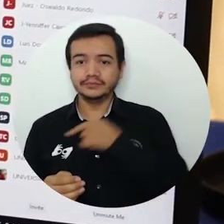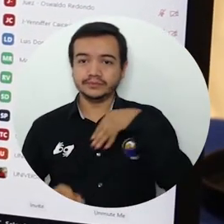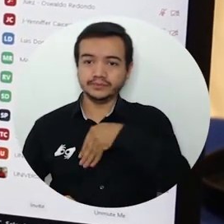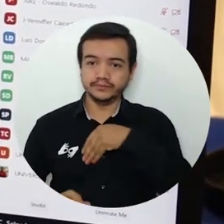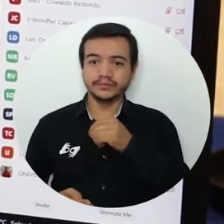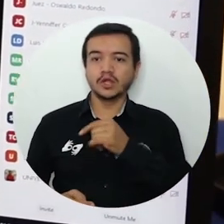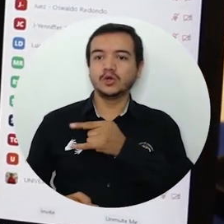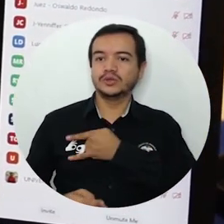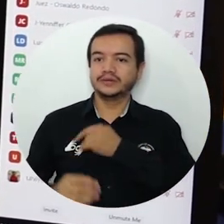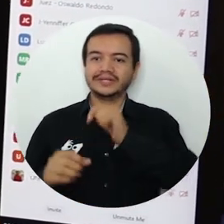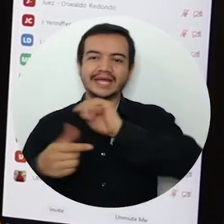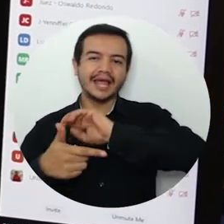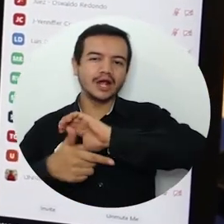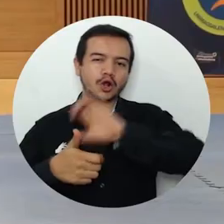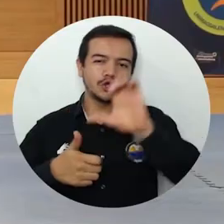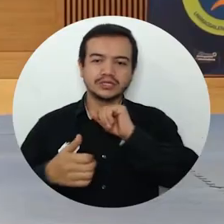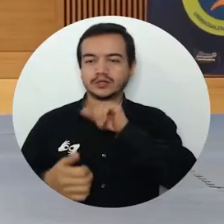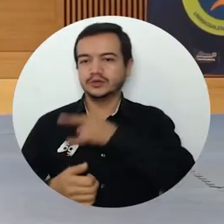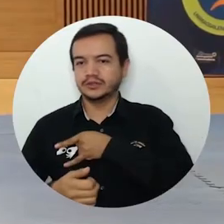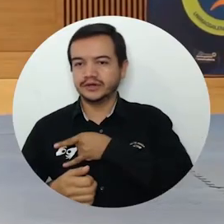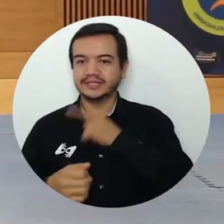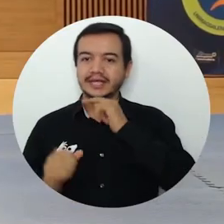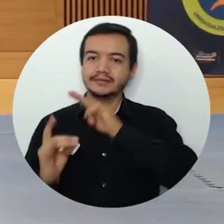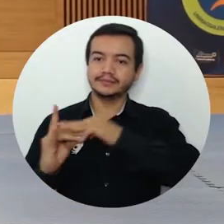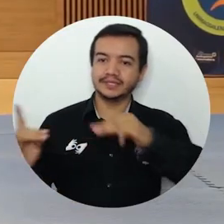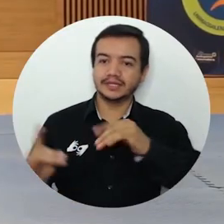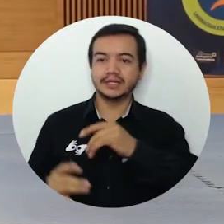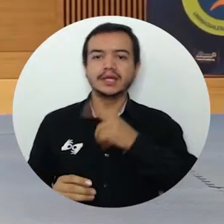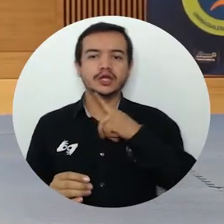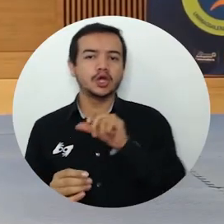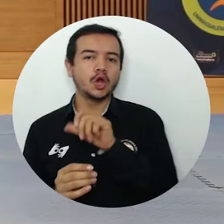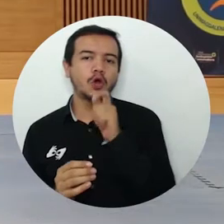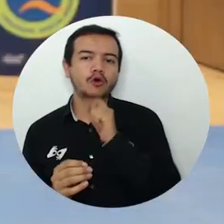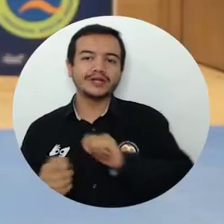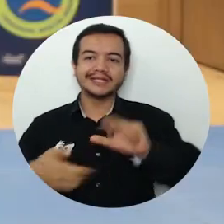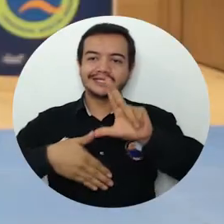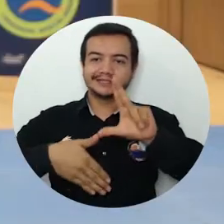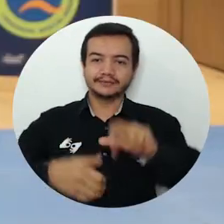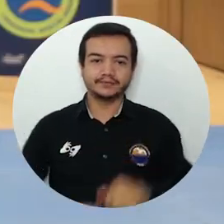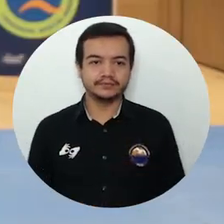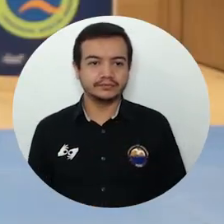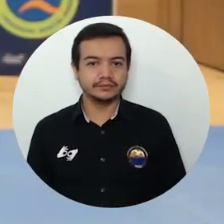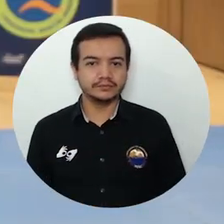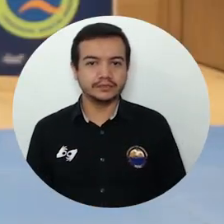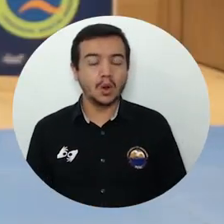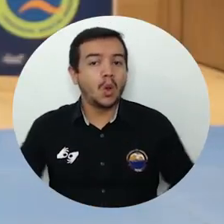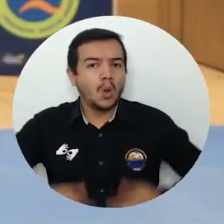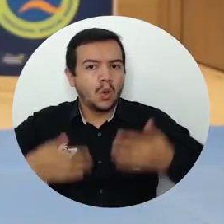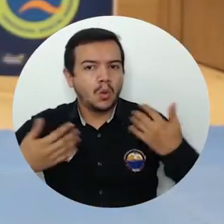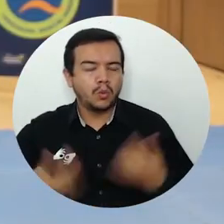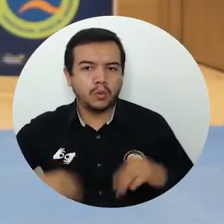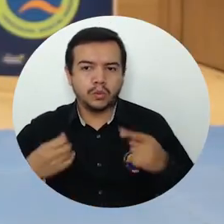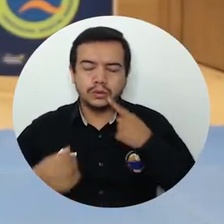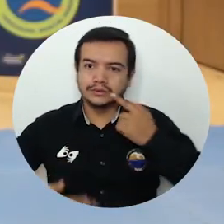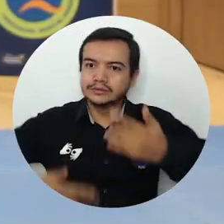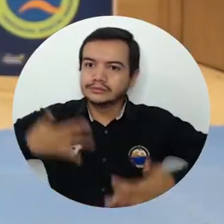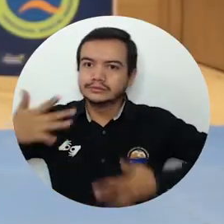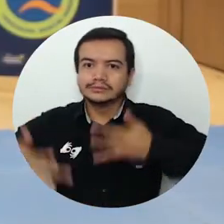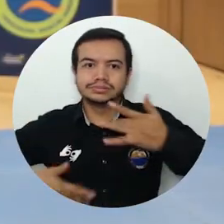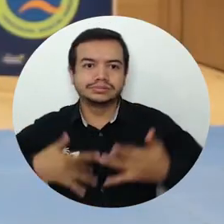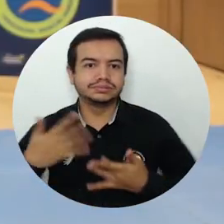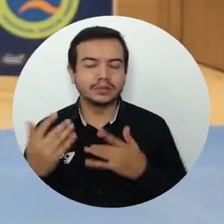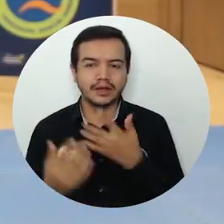la Costa, del Magdalena y la Corporación Universitaria Latinoamericana. No muy satisfactorio este